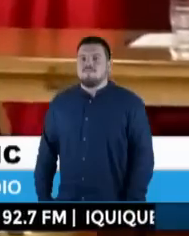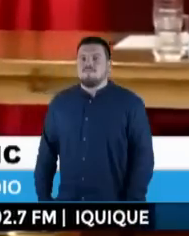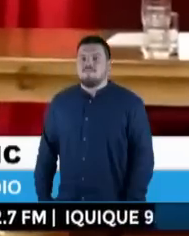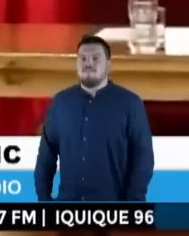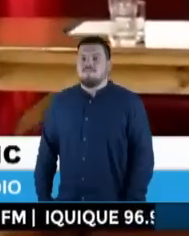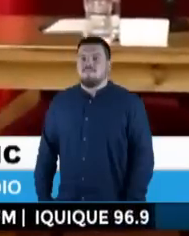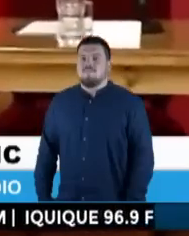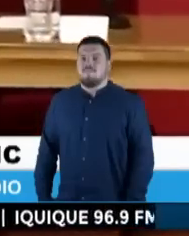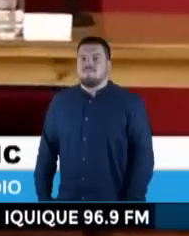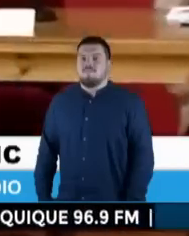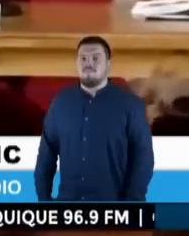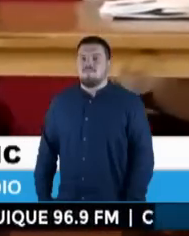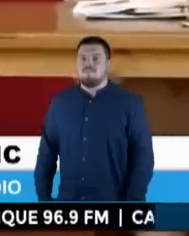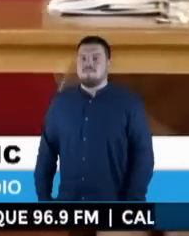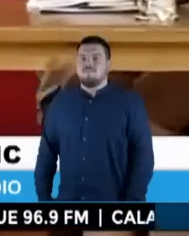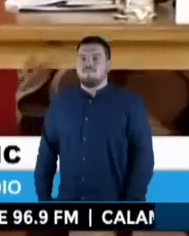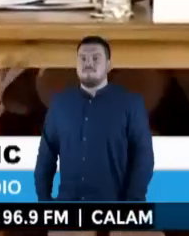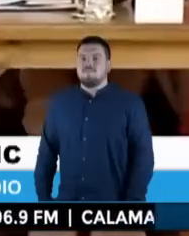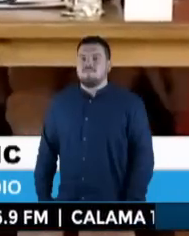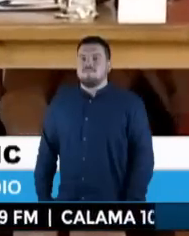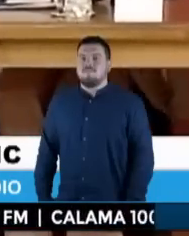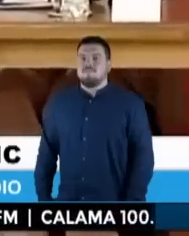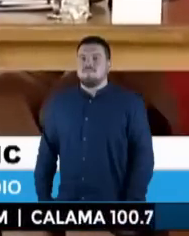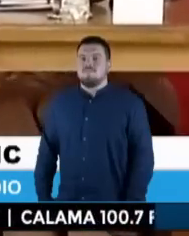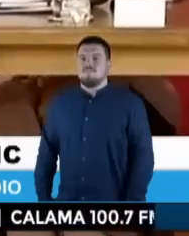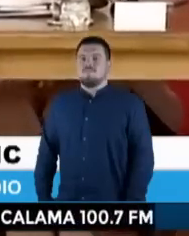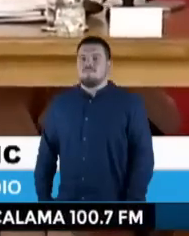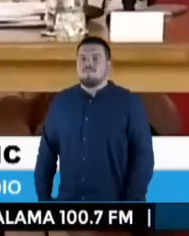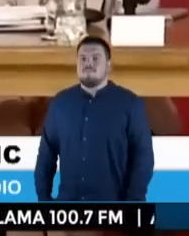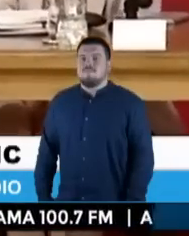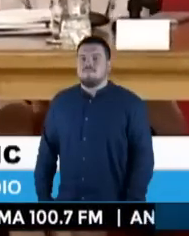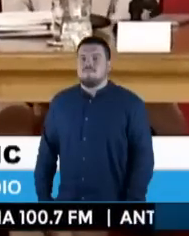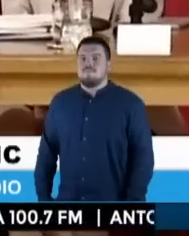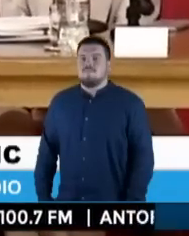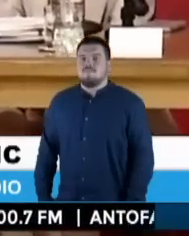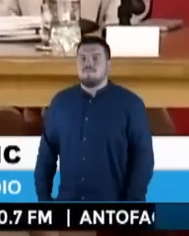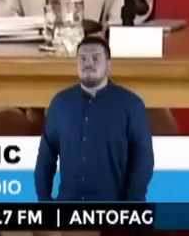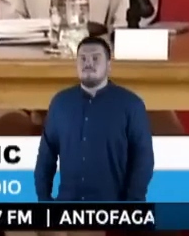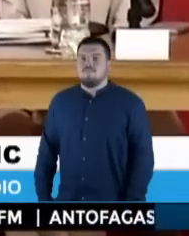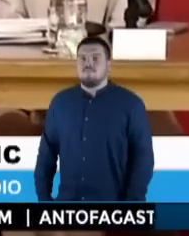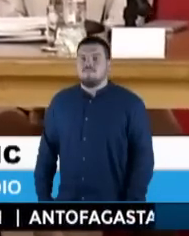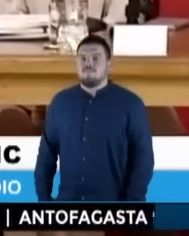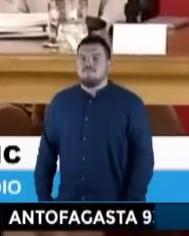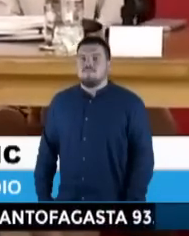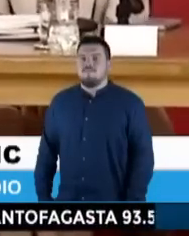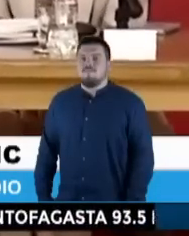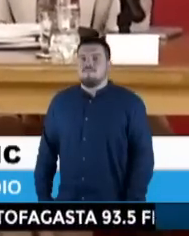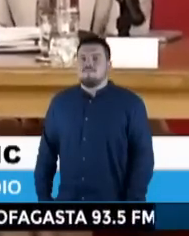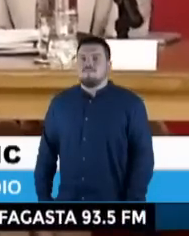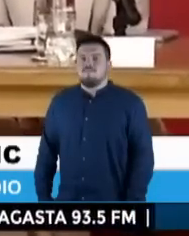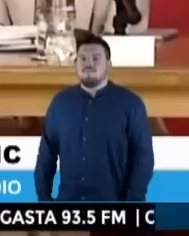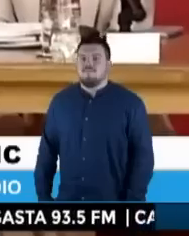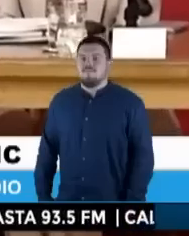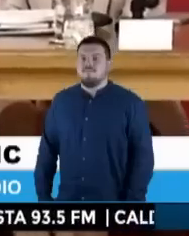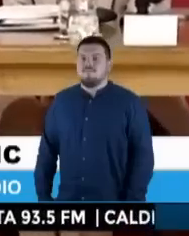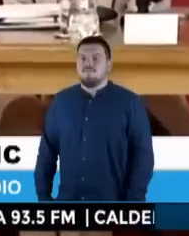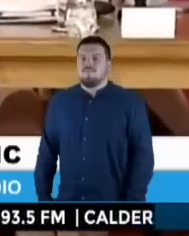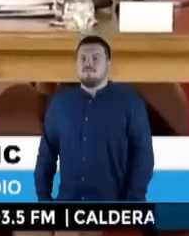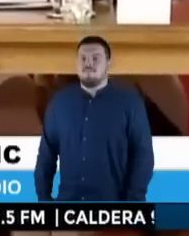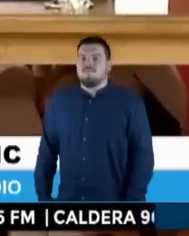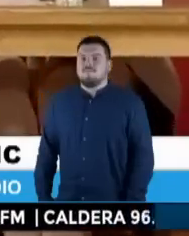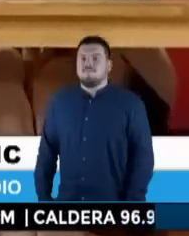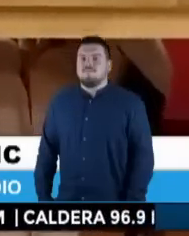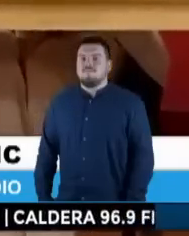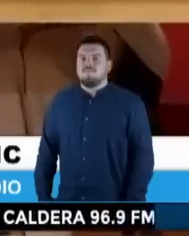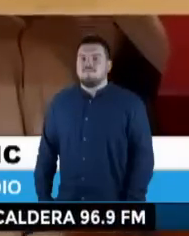oposición y también voces del oficialismo tiene que haber algún cambio. Han sido las más criticadas por